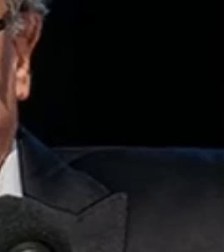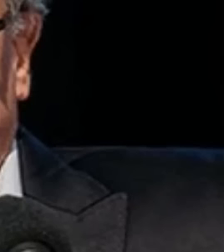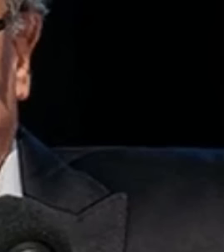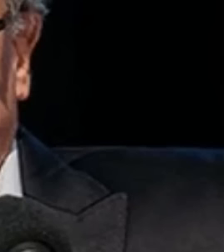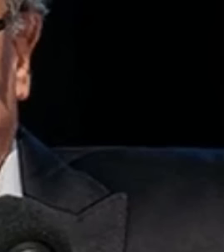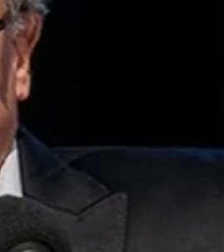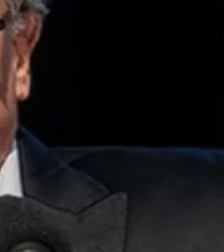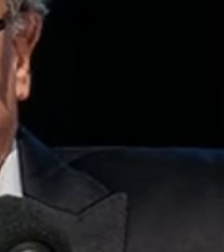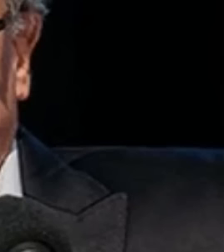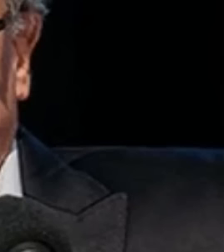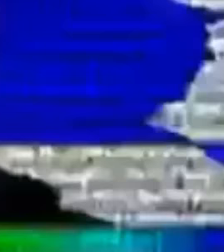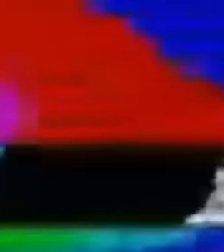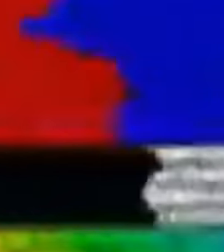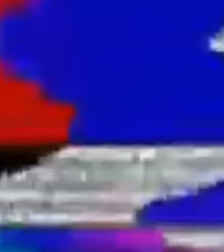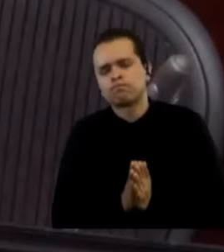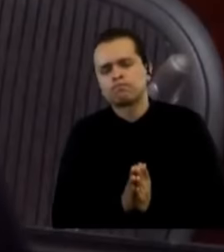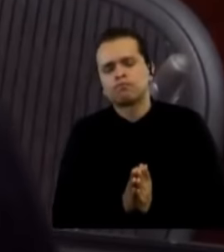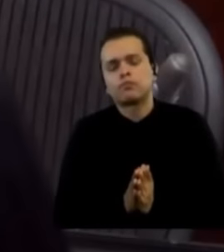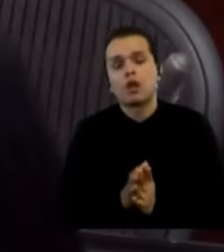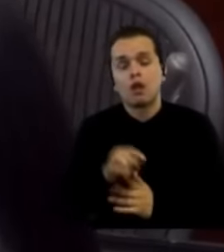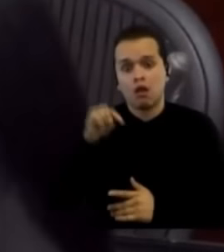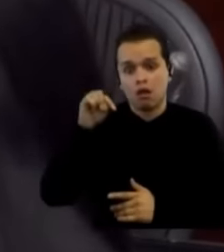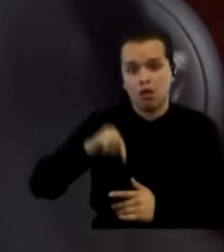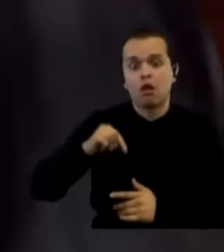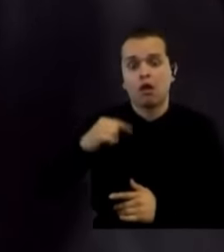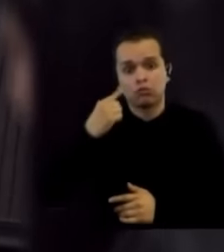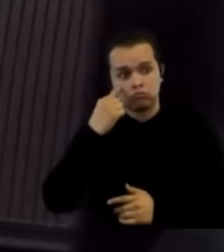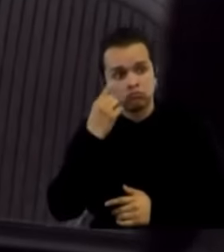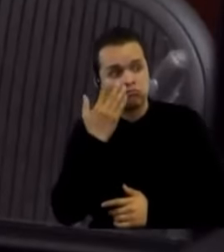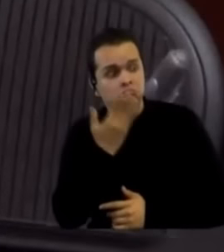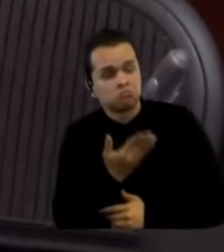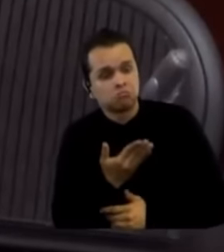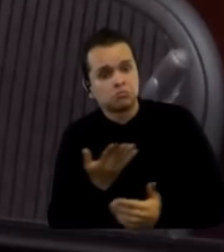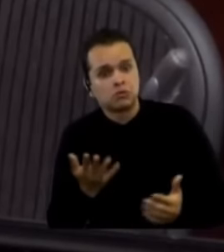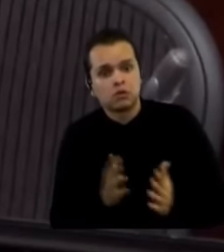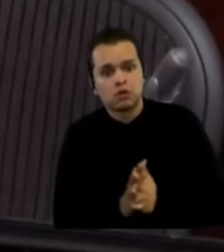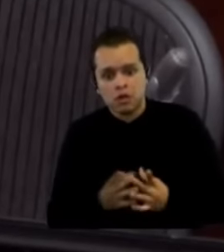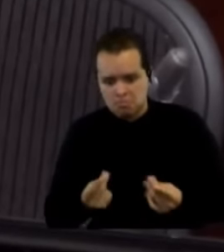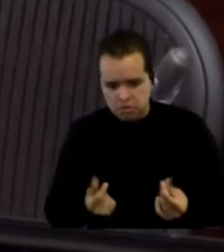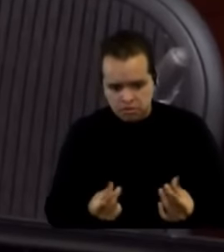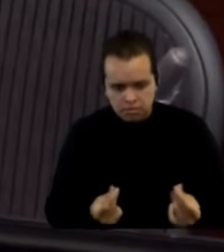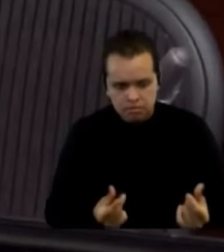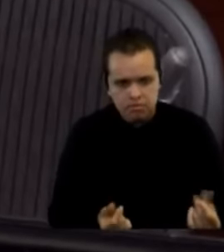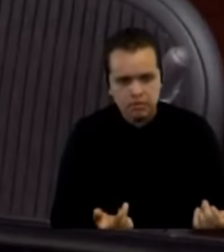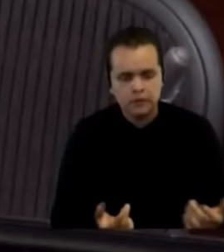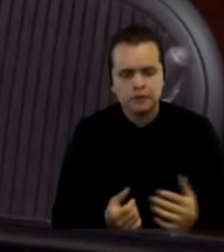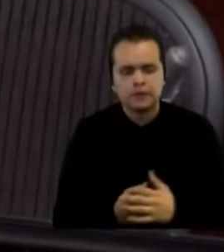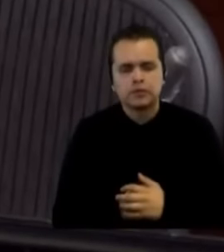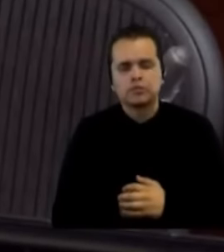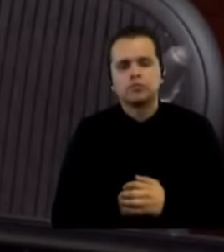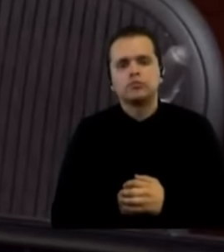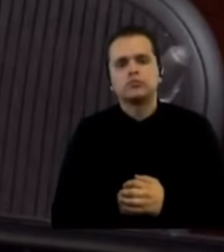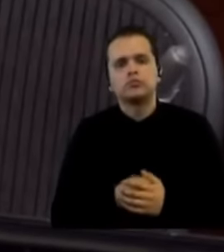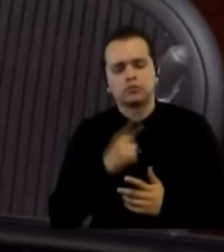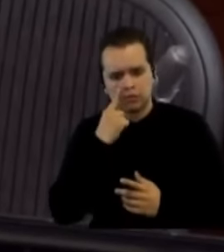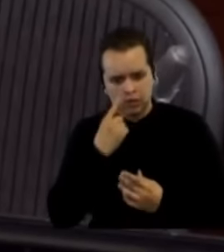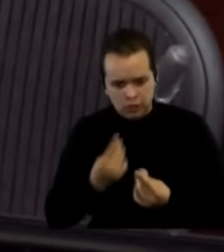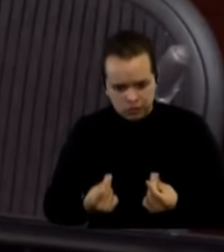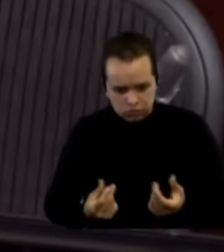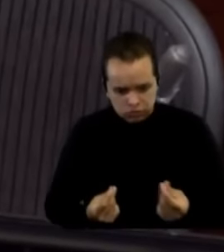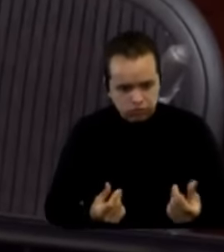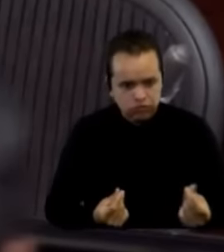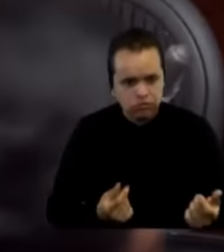esta polémica reforma pensional. Aquí se nota que hay afán, y en ese